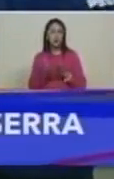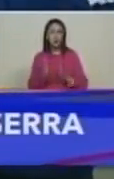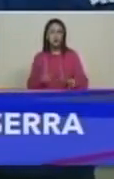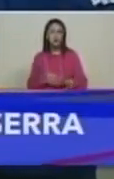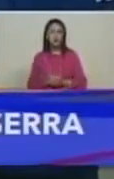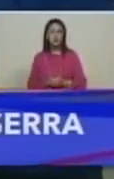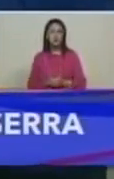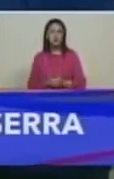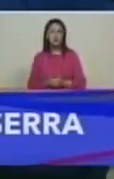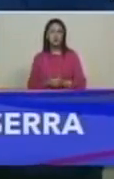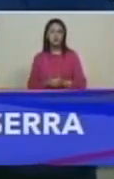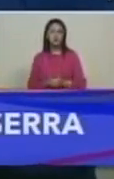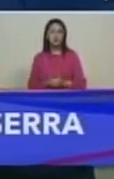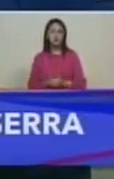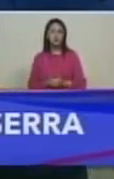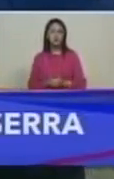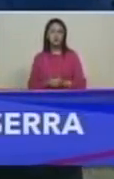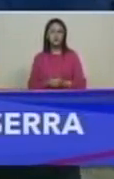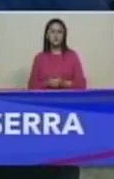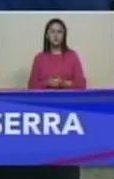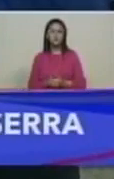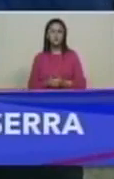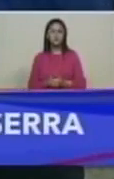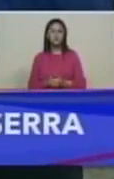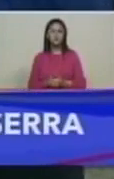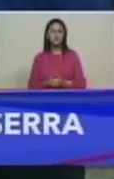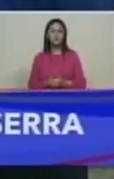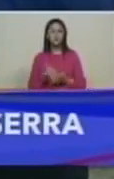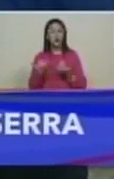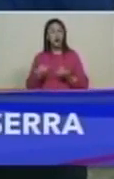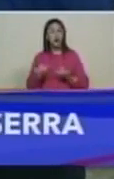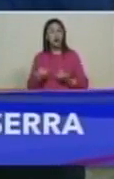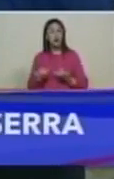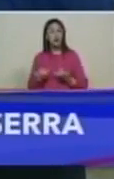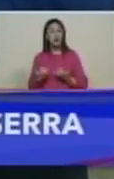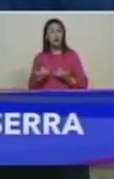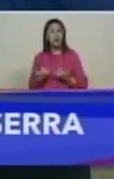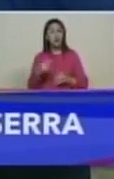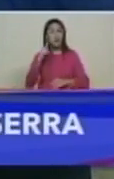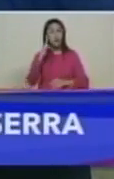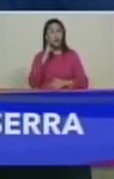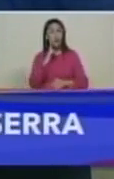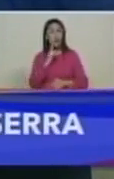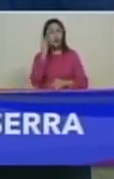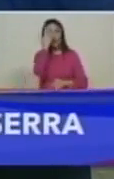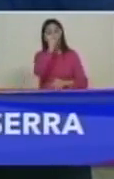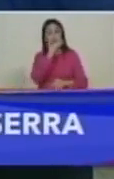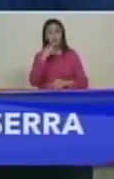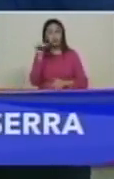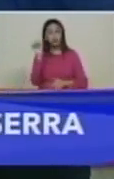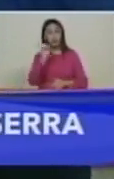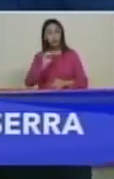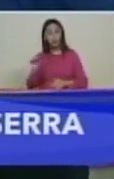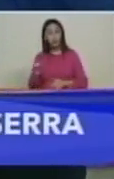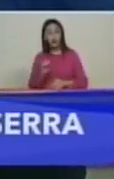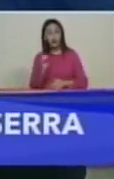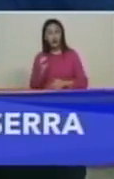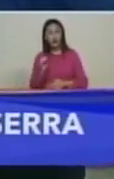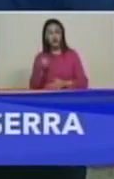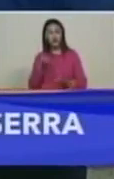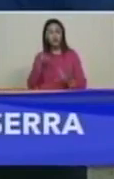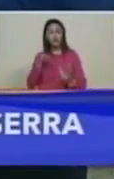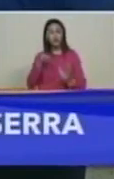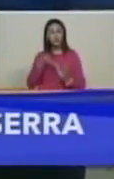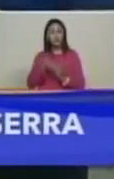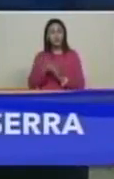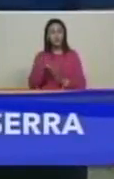de tercero grado A, tercer año A, perdón. Y estamos hablando incluso del Bolívar soberano y de todo lo que implica y todo lo que ellos